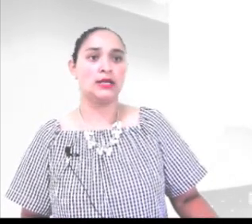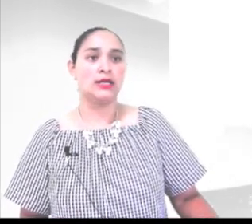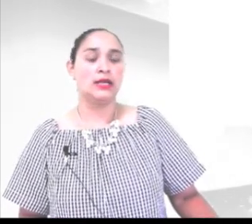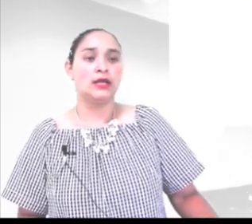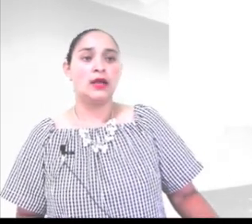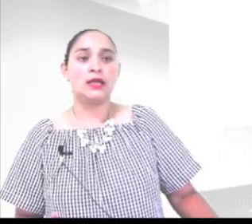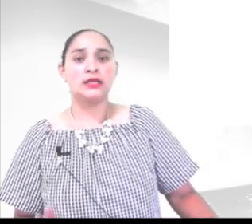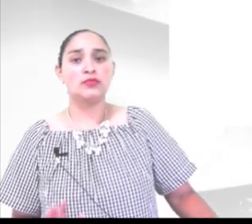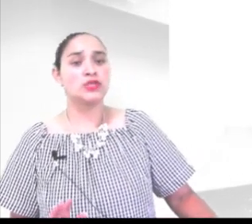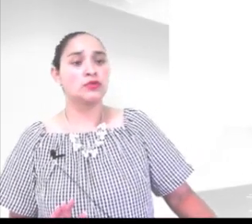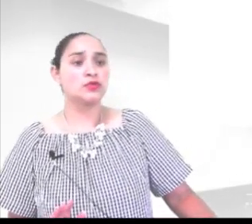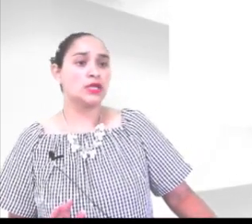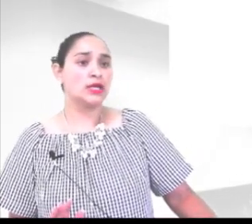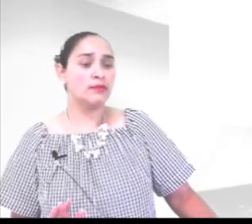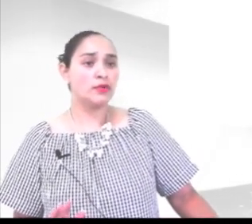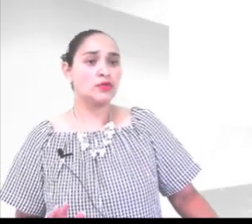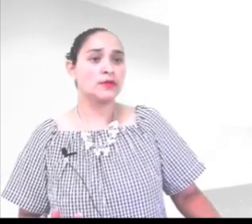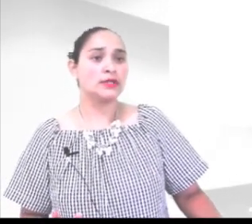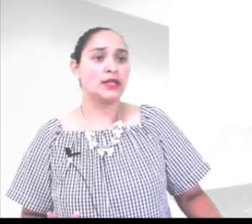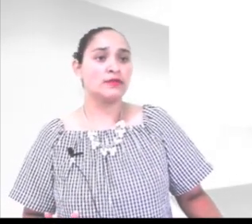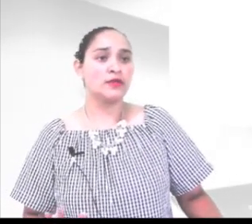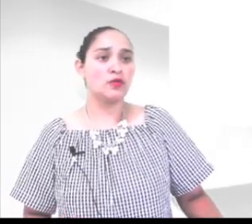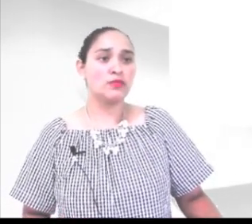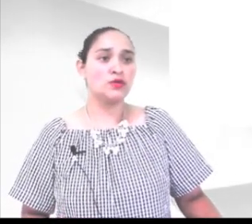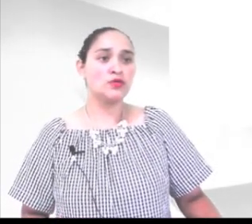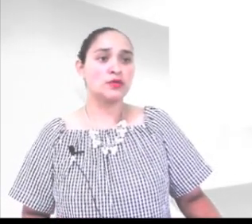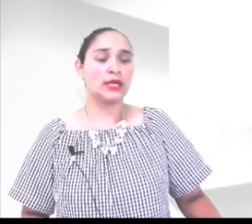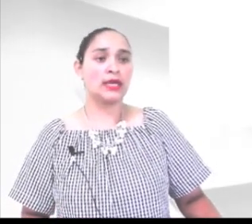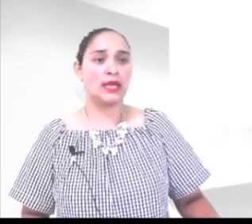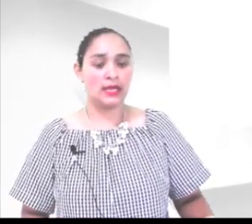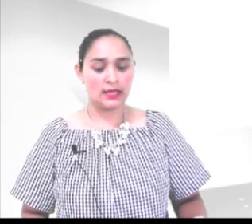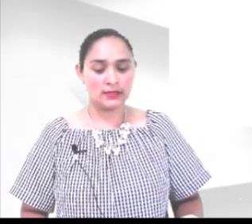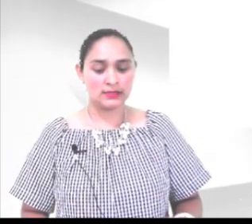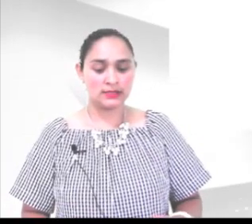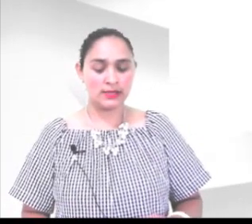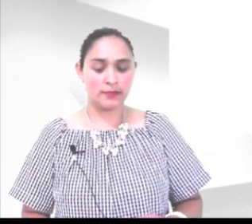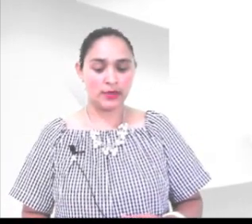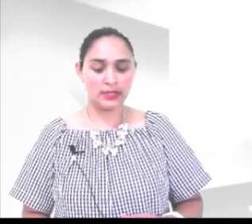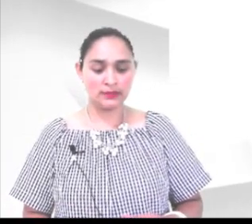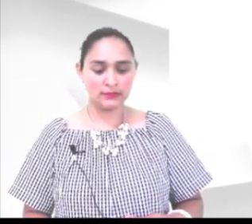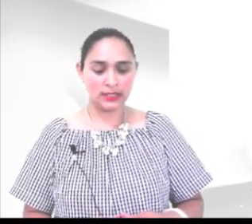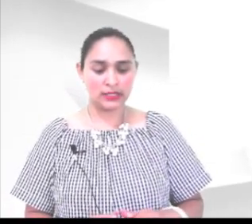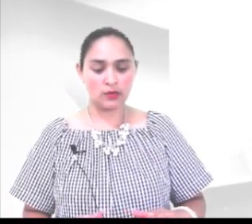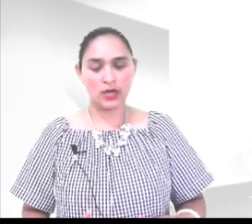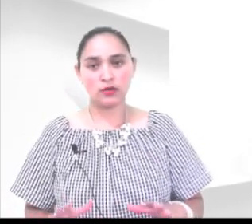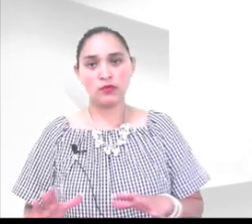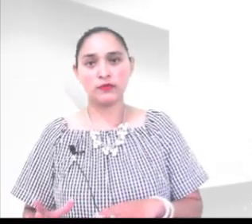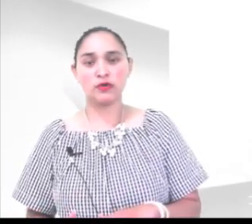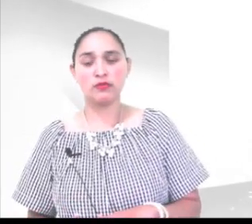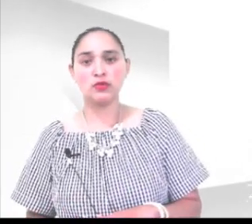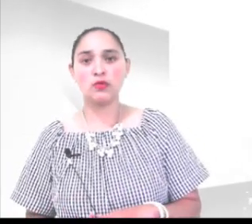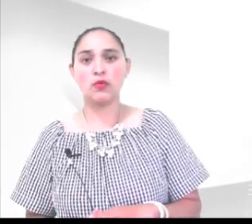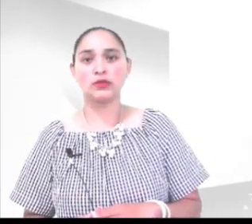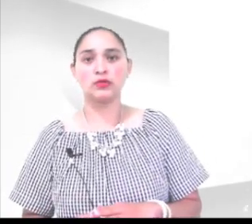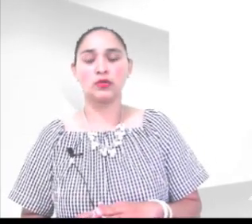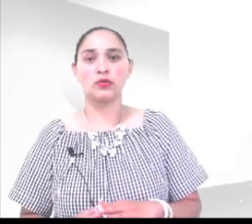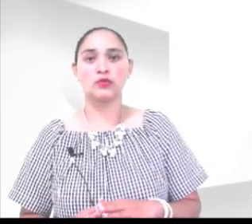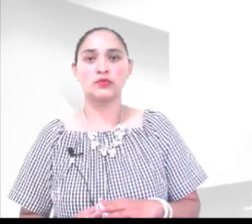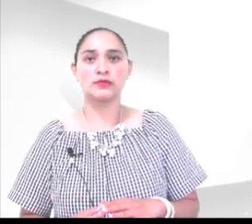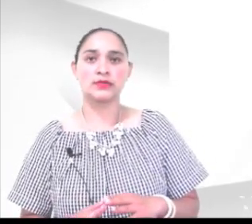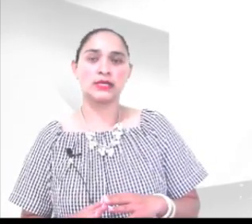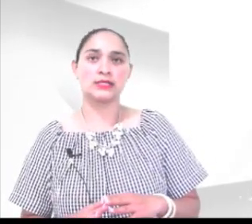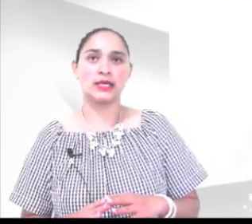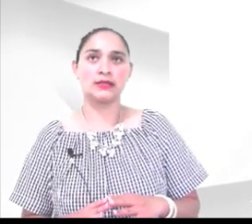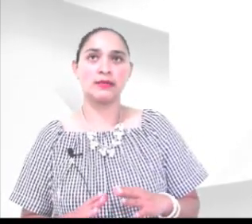natural. Ahí tenemos algunos ejemplos, ¿verdad?, de fenómenos que se pueden catalogar como fenómenos cuando